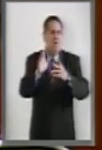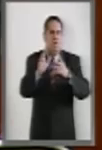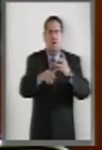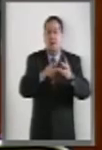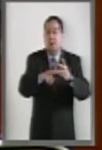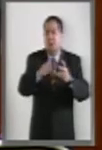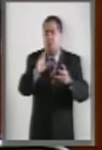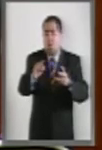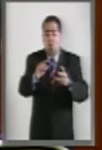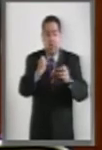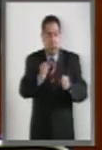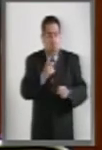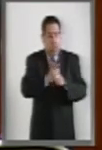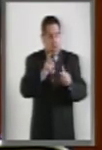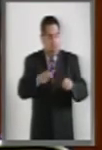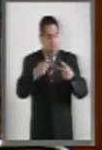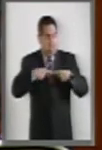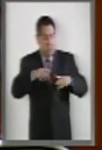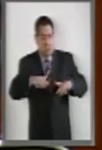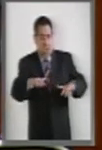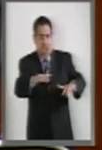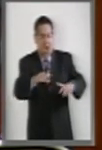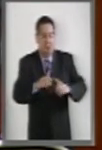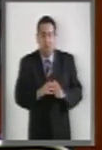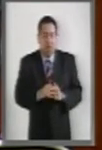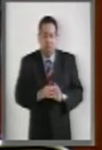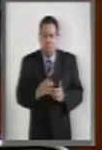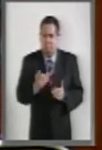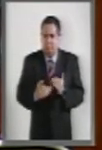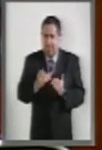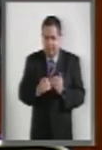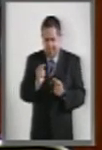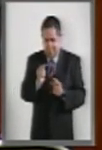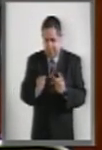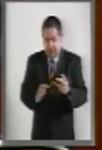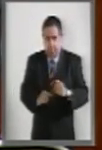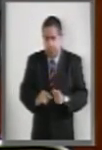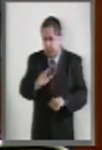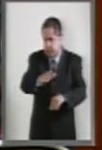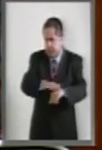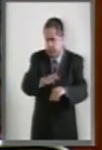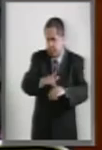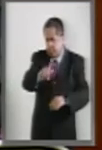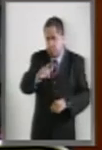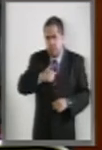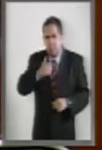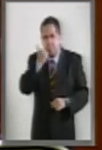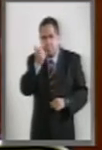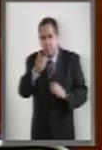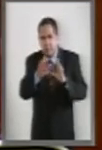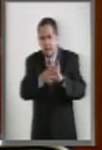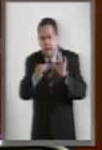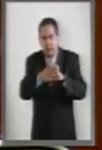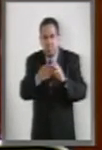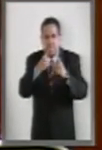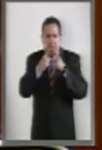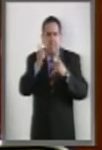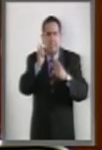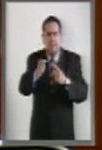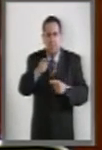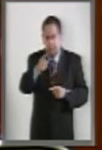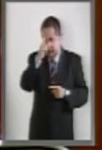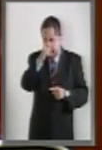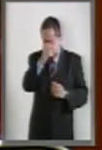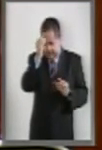y la seguridad social, hay un tema pendiente. Yo quisiera solo que conservara